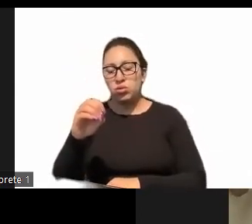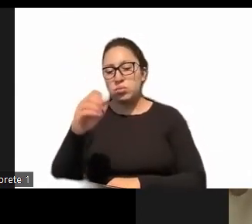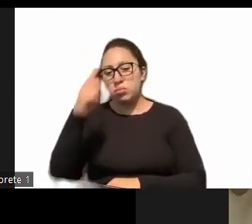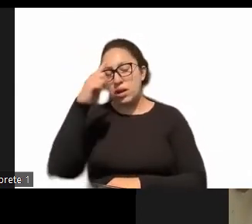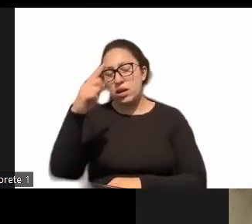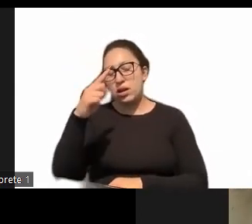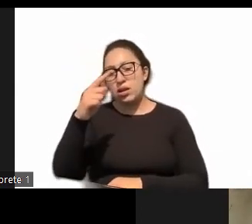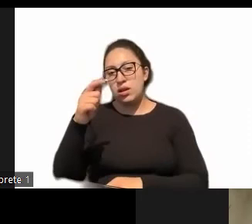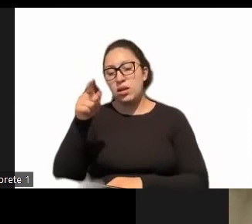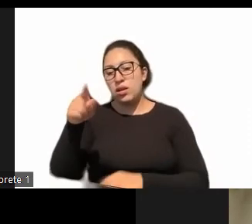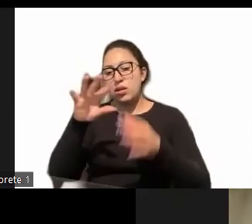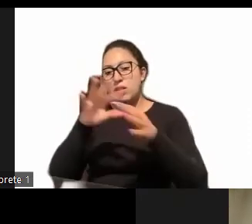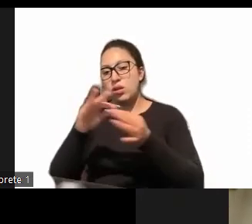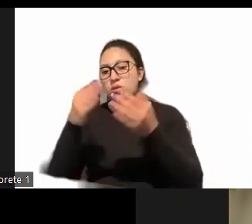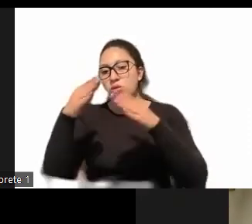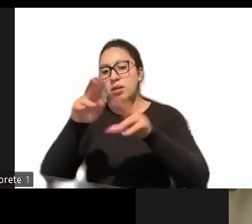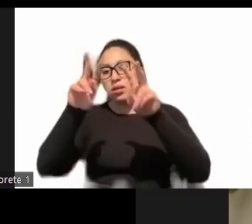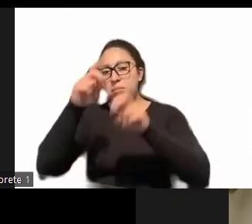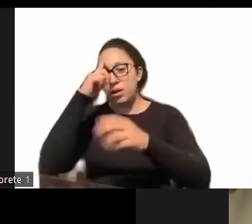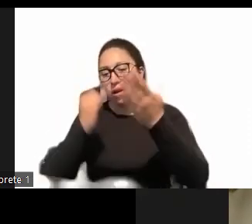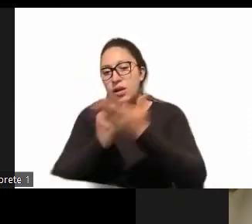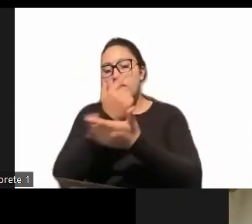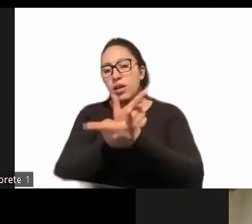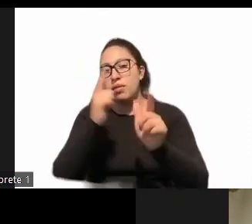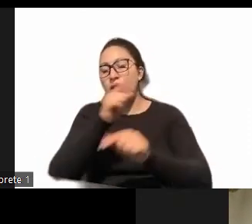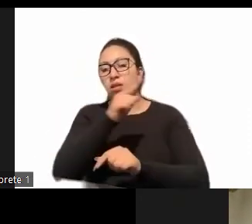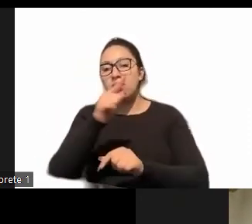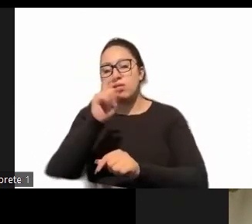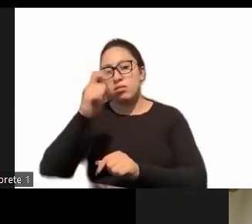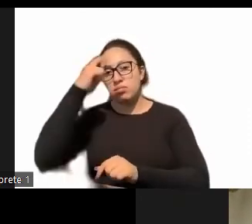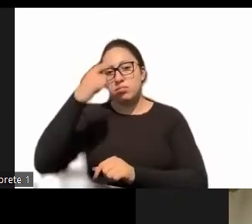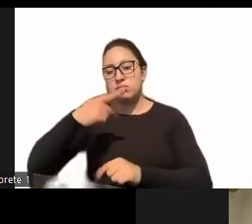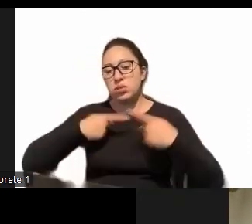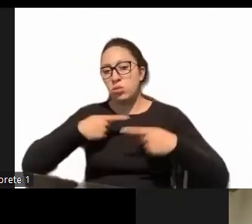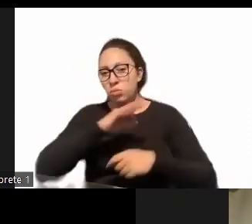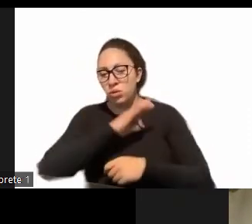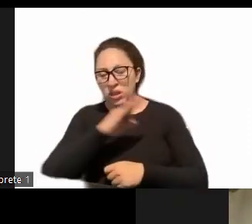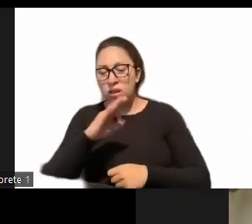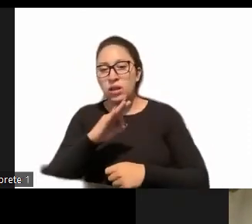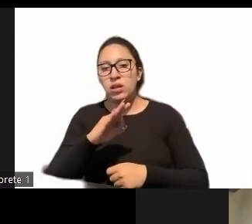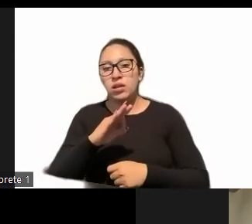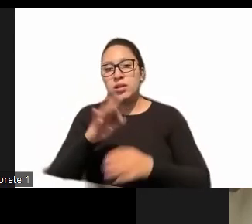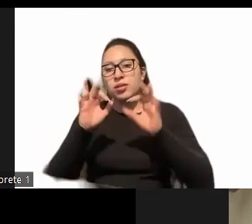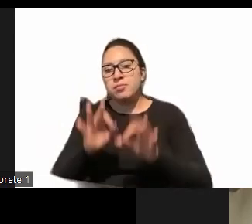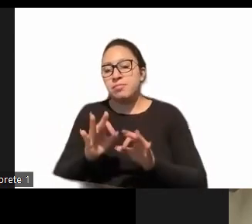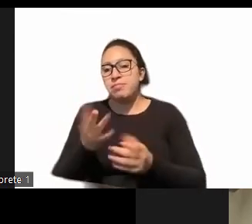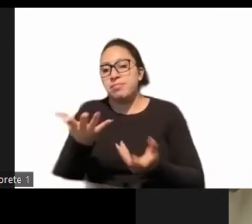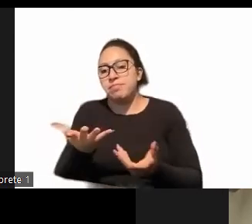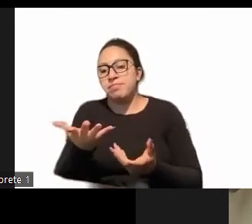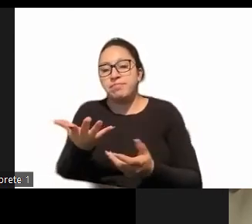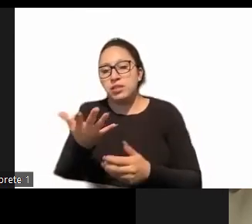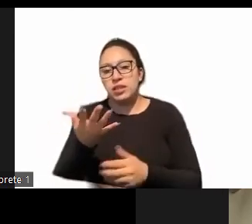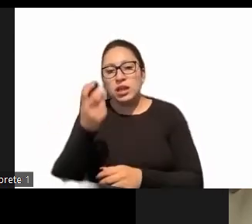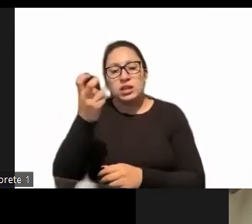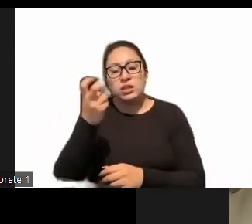de conciencia. Entonces, pues eso, ahí se demuestra, se cae el argumento por su propio peso que usted estableció respecto